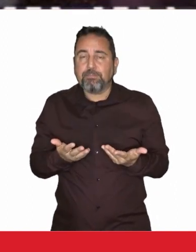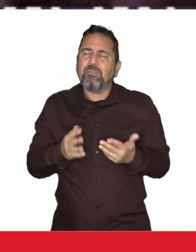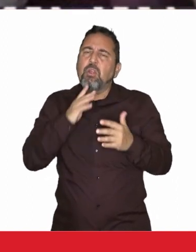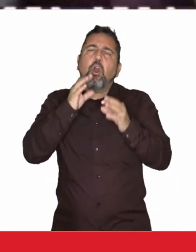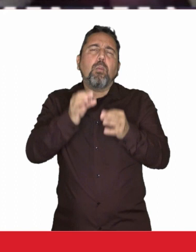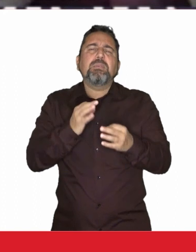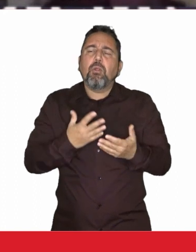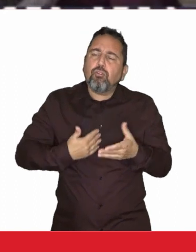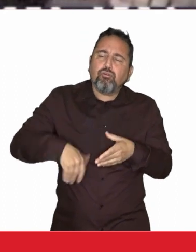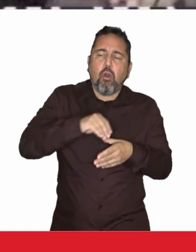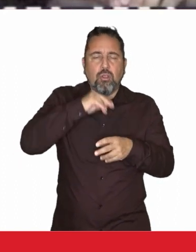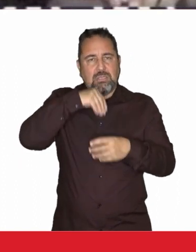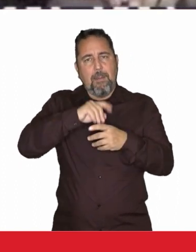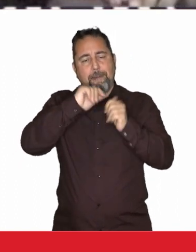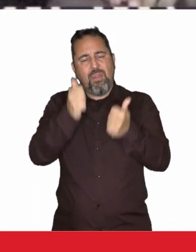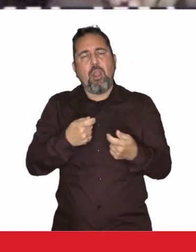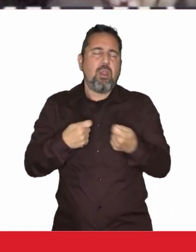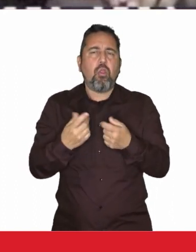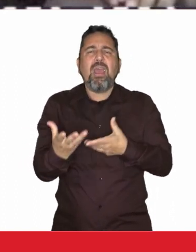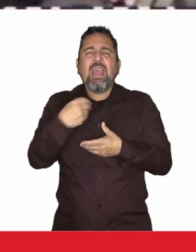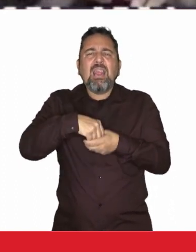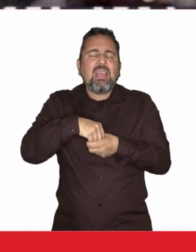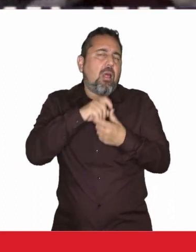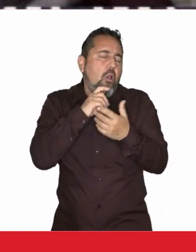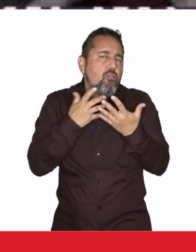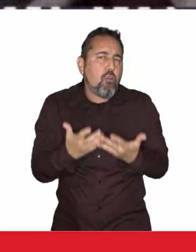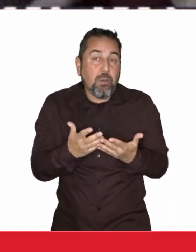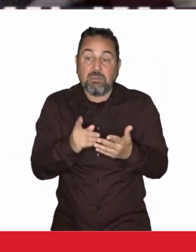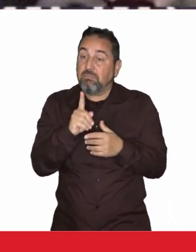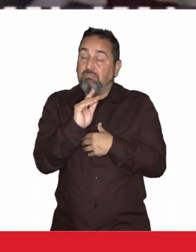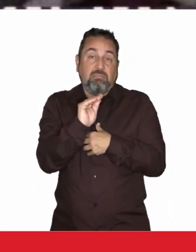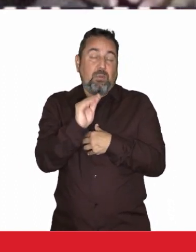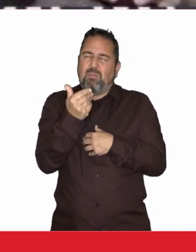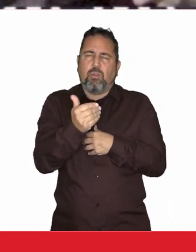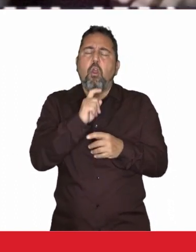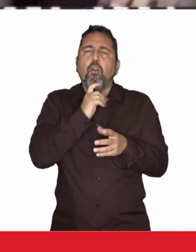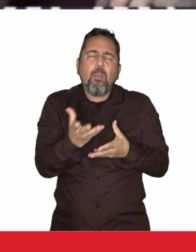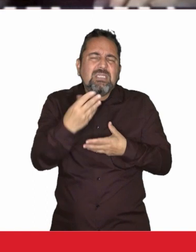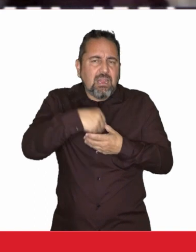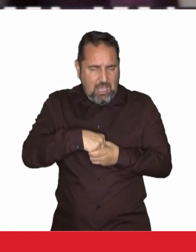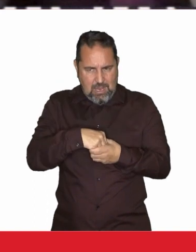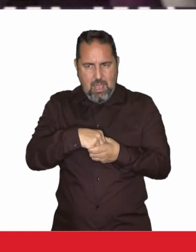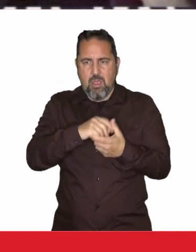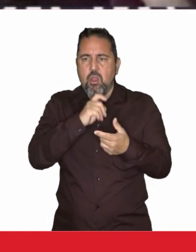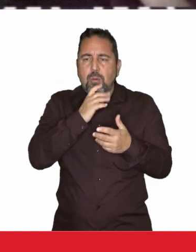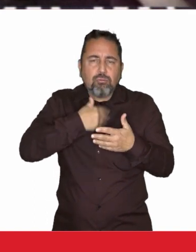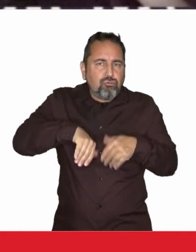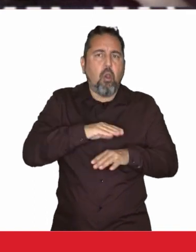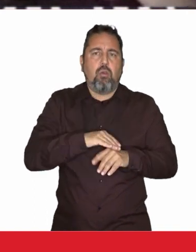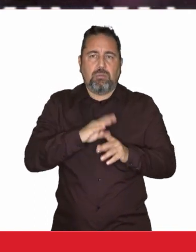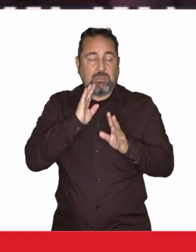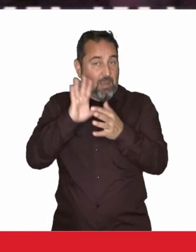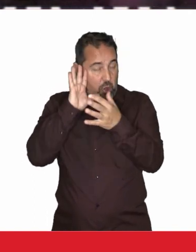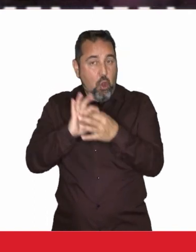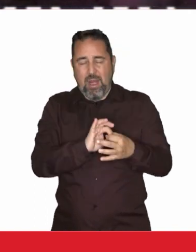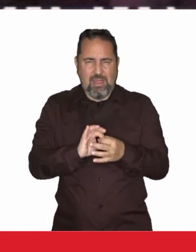siempre, ¿cómo se integra todo esto en el modelo de negocio? Esta pregunta es súper clave todo el rato. ¿Cómo se integra y cómo es todo